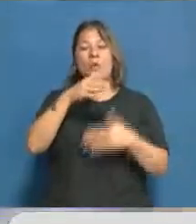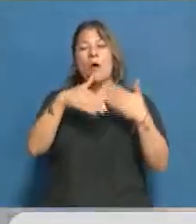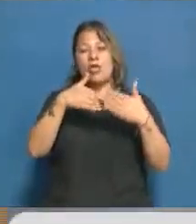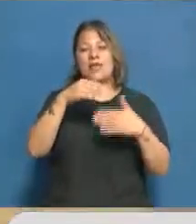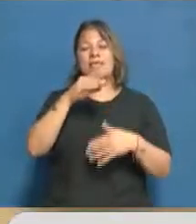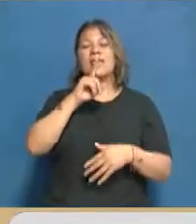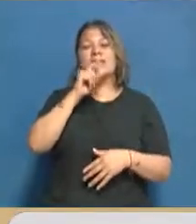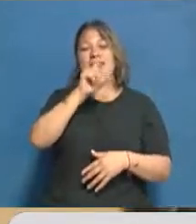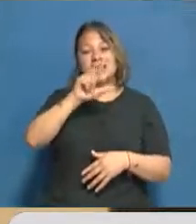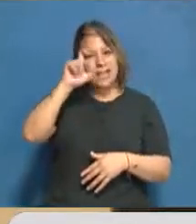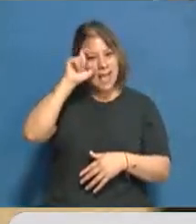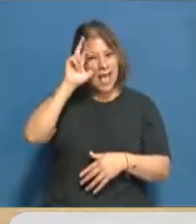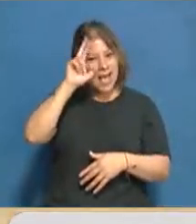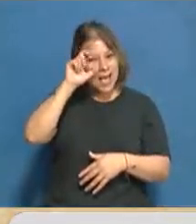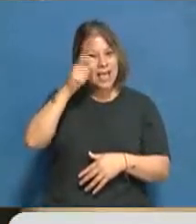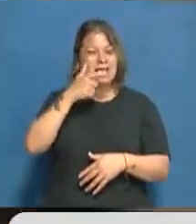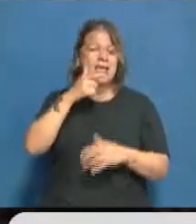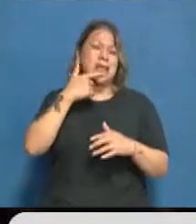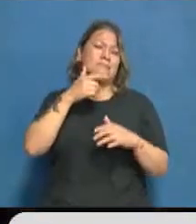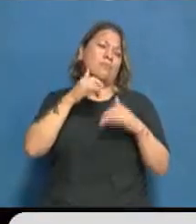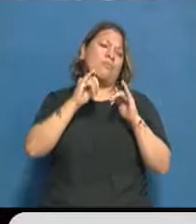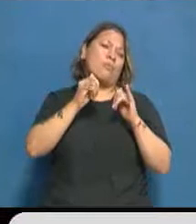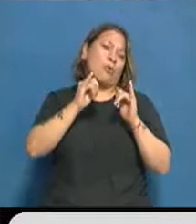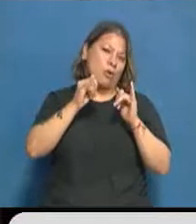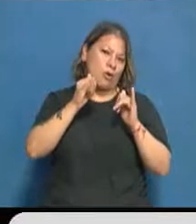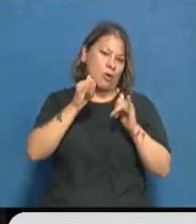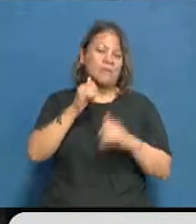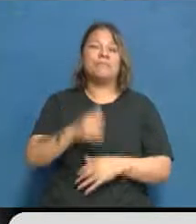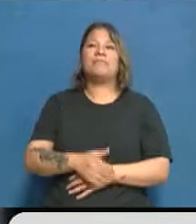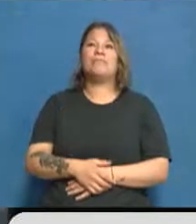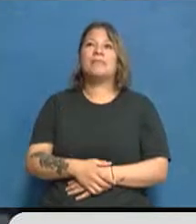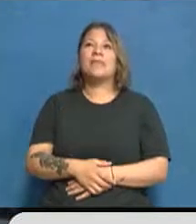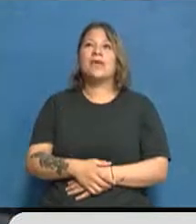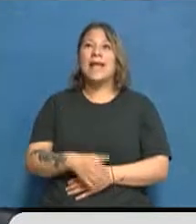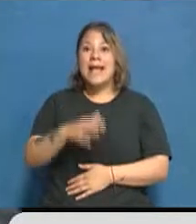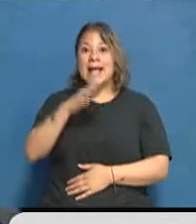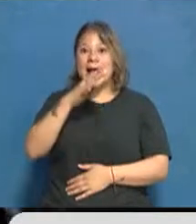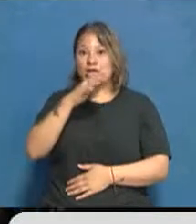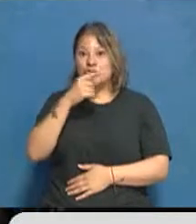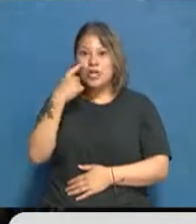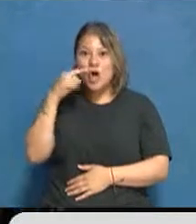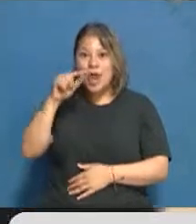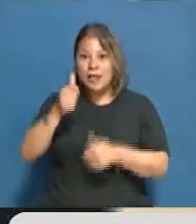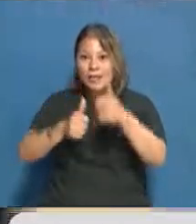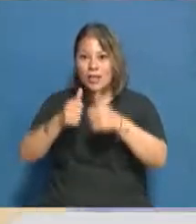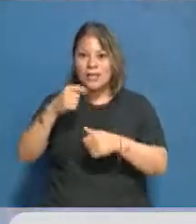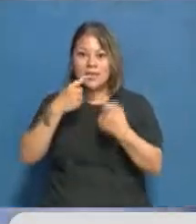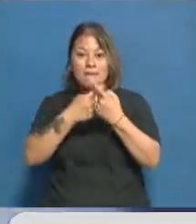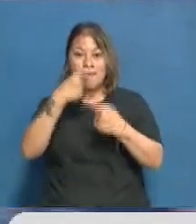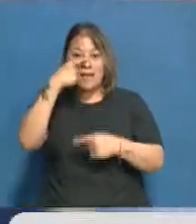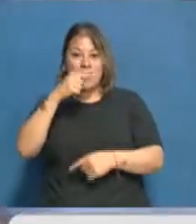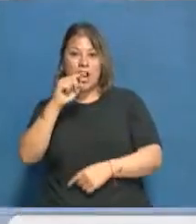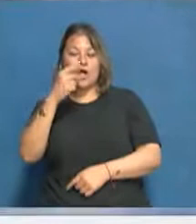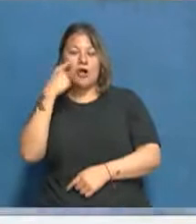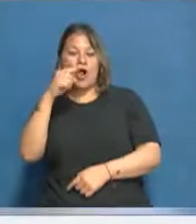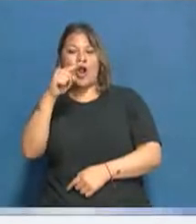años convirtió 14 goles en este torneo hizo y le hizo dos a España en la final y Estas son